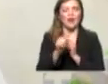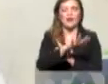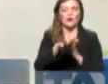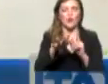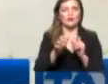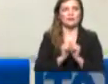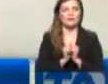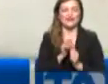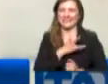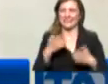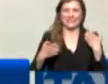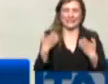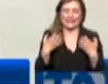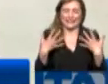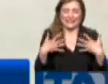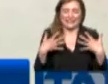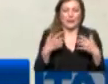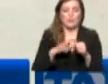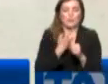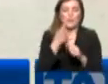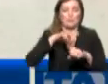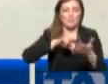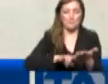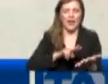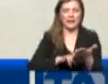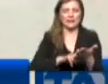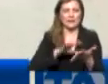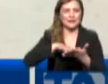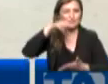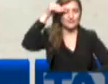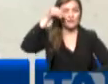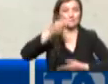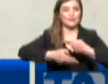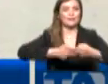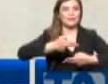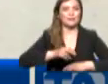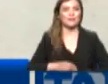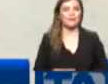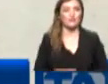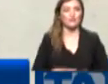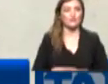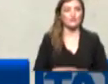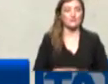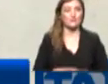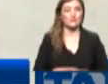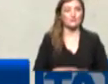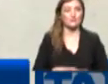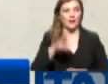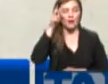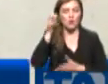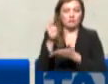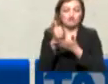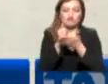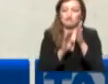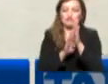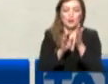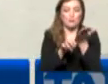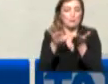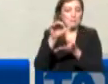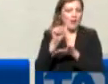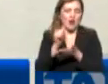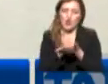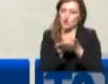porque es la primera vez emprendiendo en algo así. La verdad yo creo que esto me va a ayudar a crecer a mí y a mi hermana